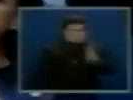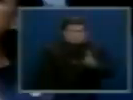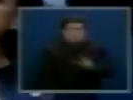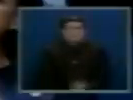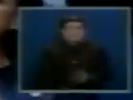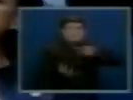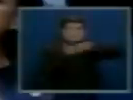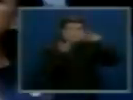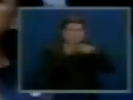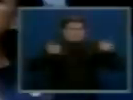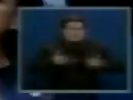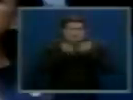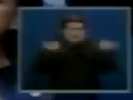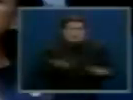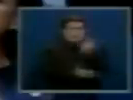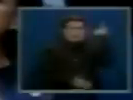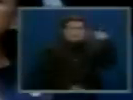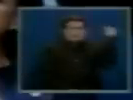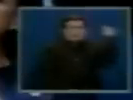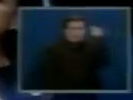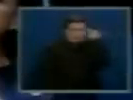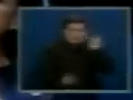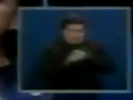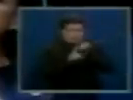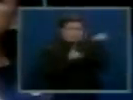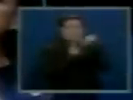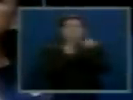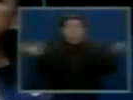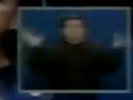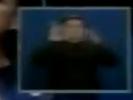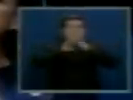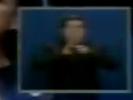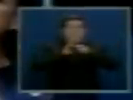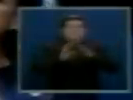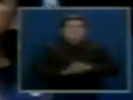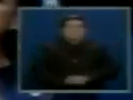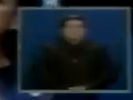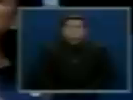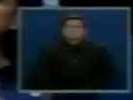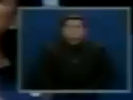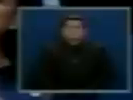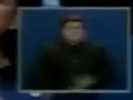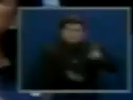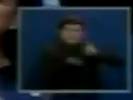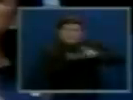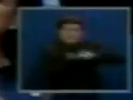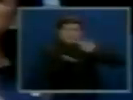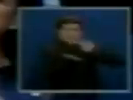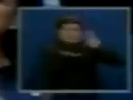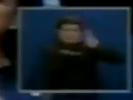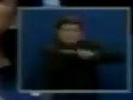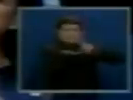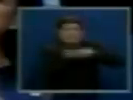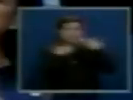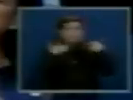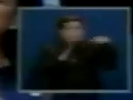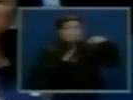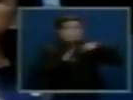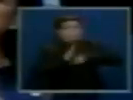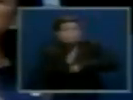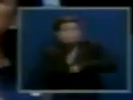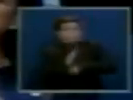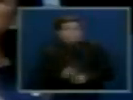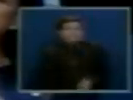constituyen retos para el nuevo gobierno y la sociedad en su conjunto. El déficit fiscal es grave, supera